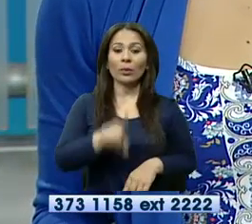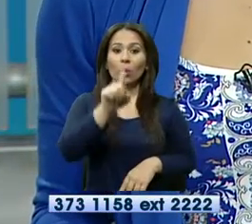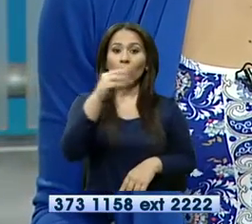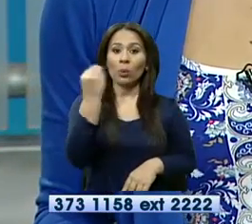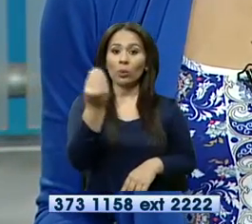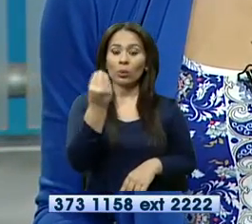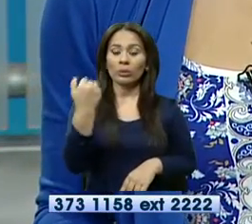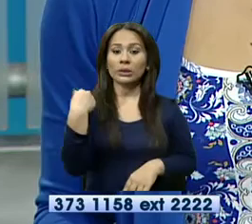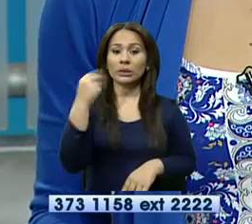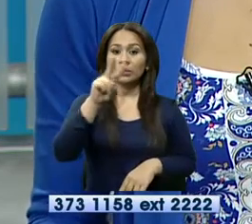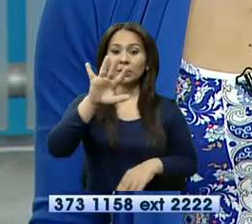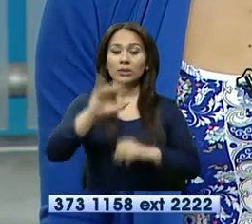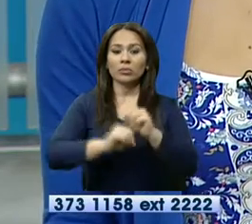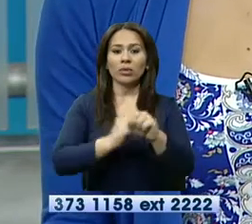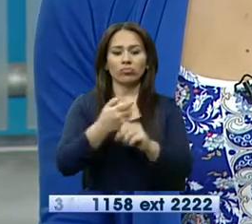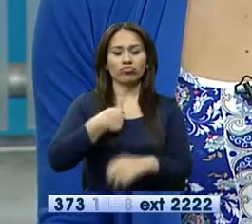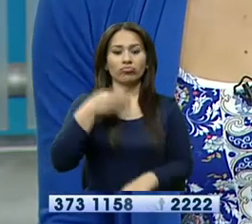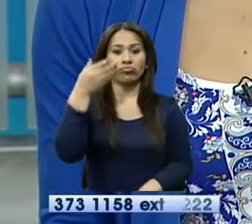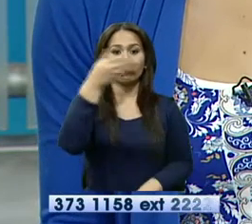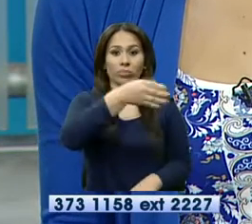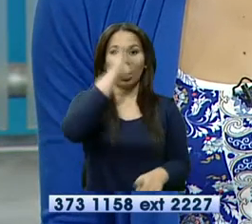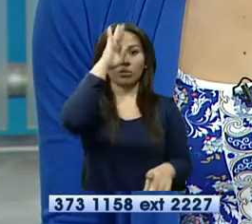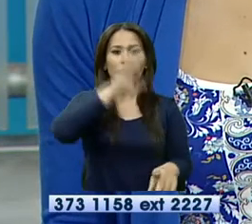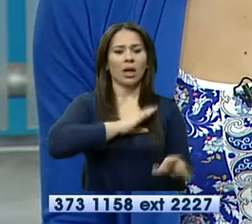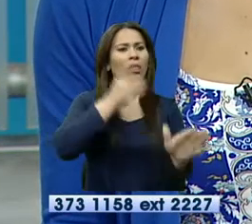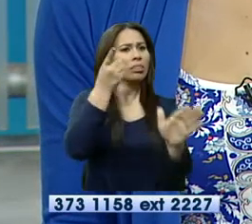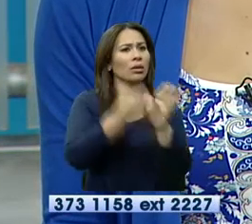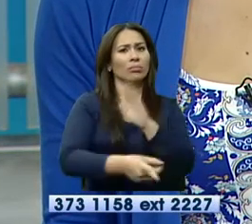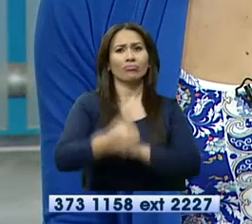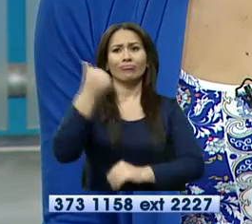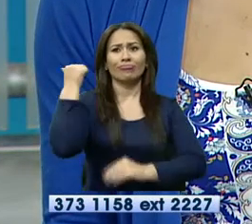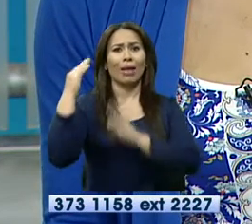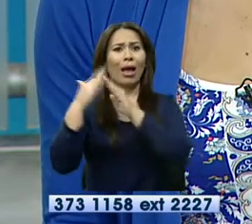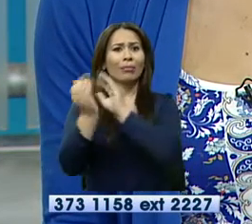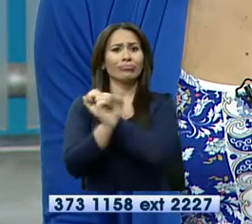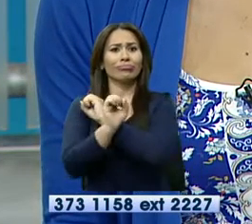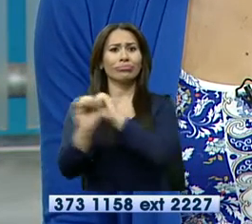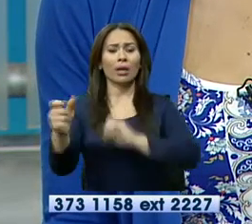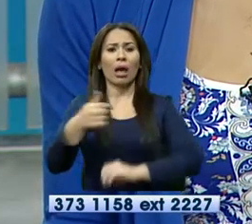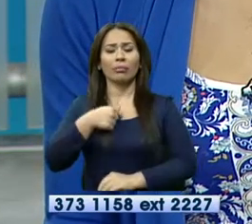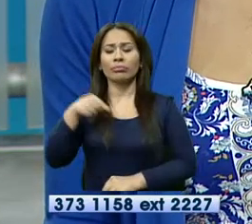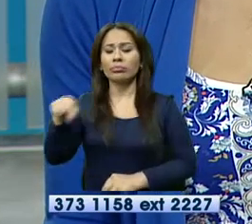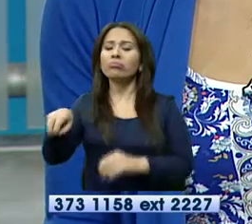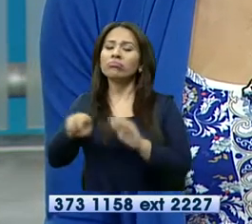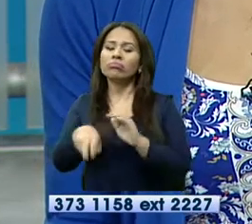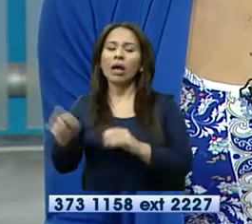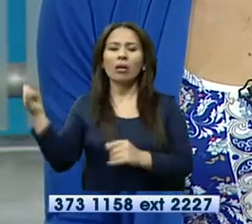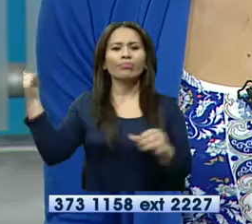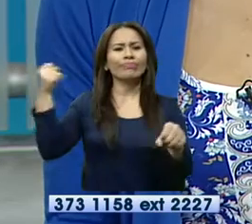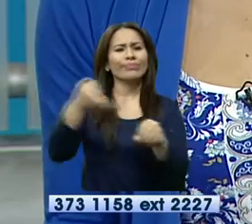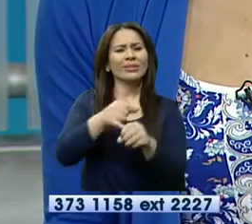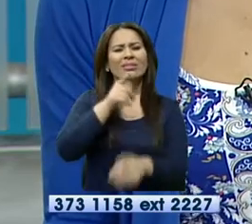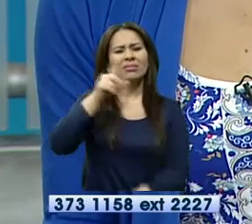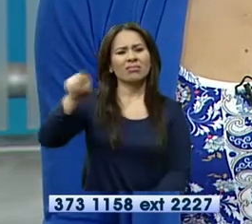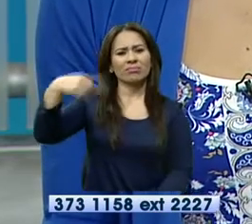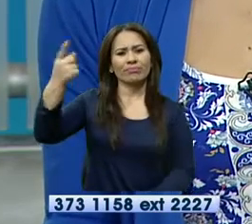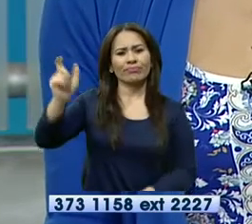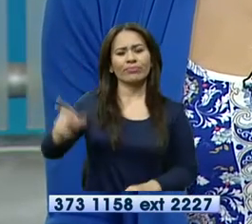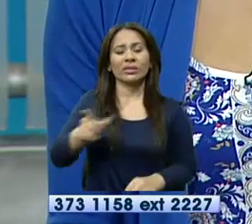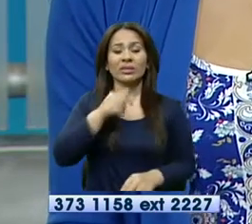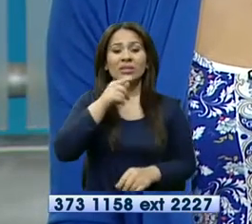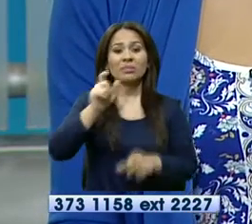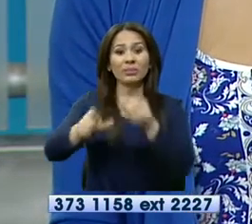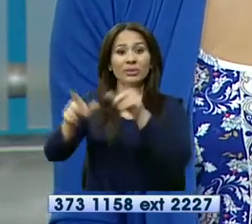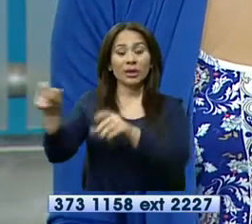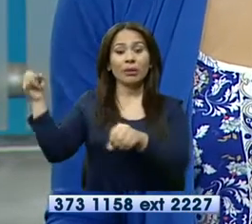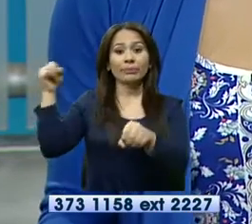joven de 25 años denunció haber sido violado en una casa abandonada ubicada en una ciudadela del norte de Guayaquil. Los supuestos